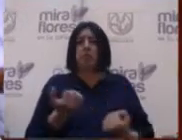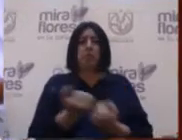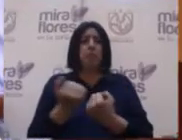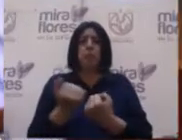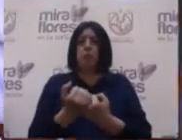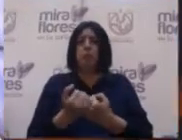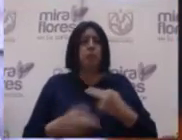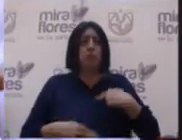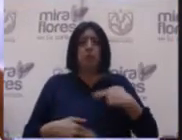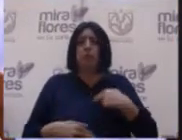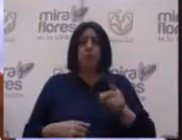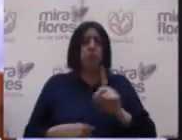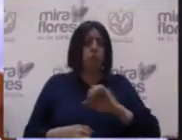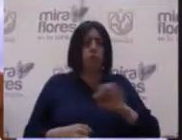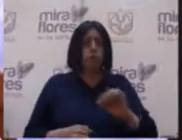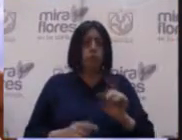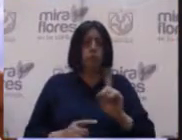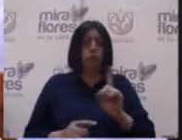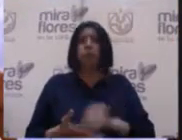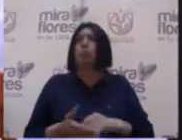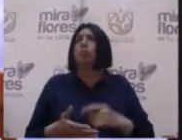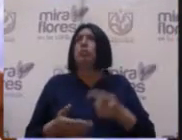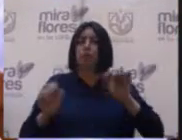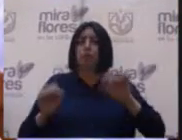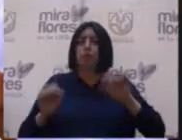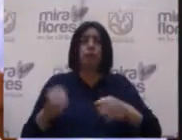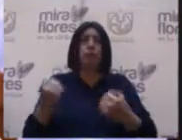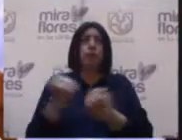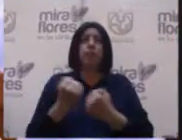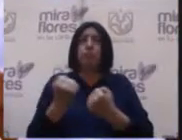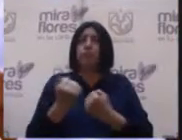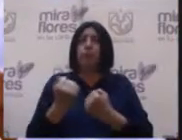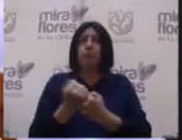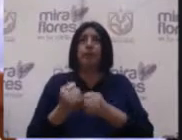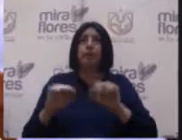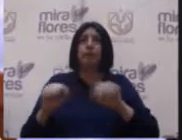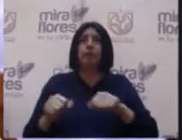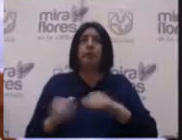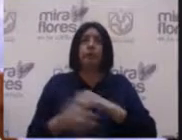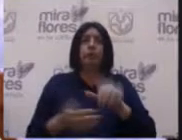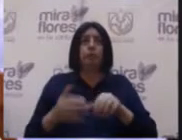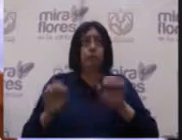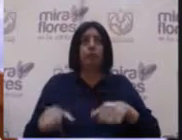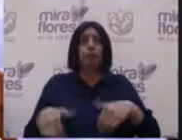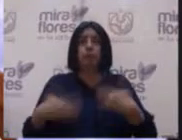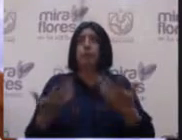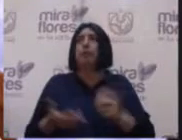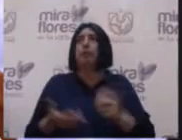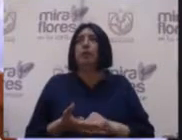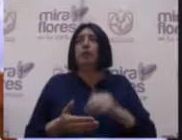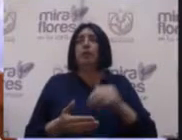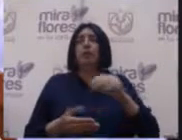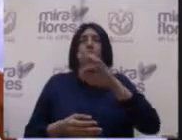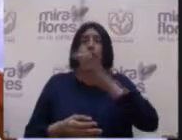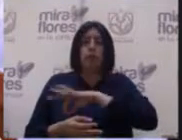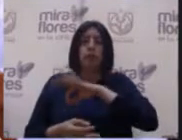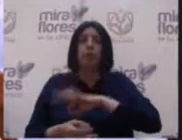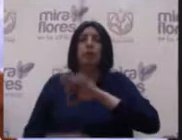humanitaria. No estoy, al contrario. Al contrario, debemos apoyar y debemos apoyar en todo lo que se pueda en favor del